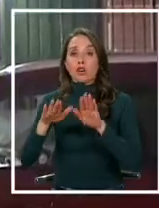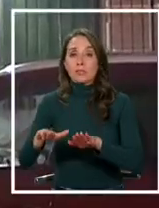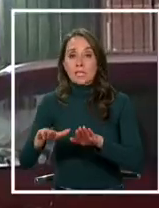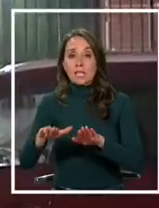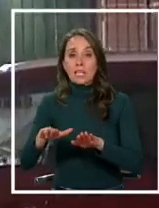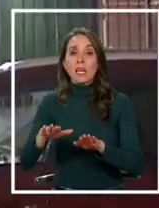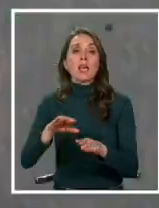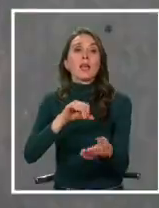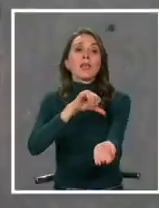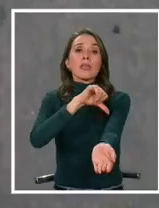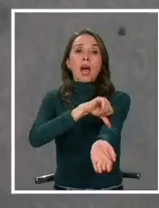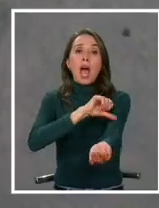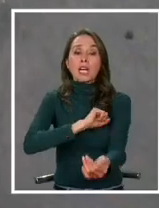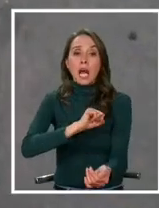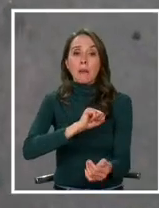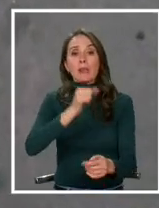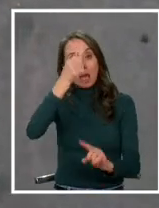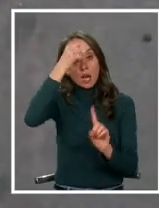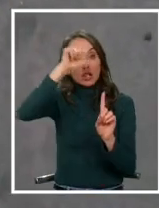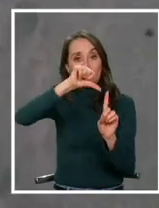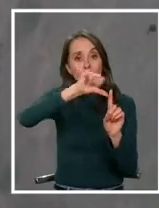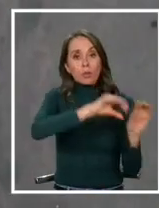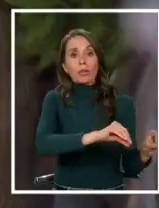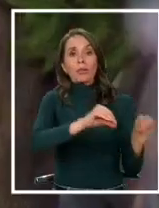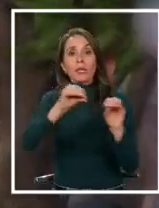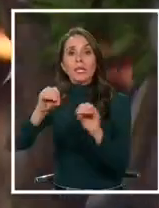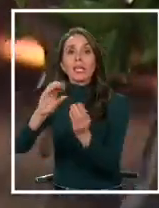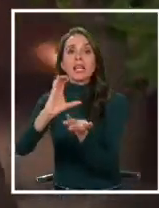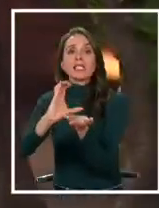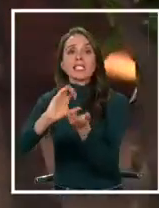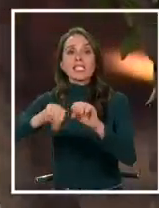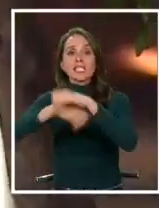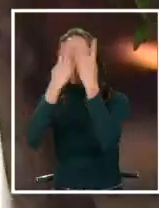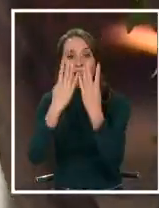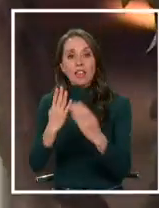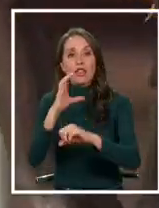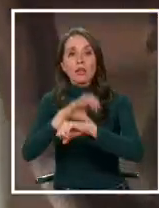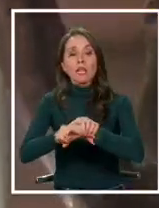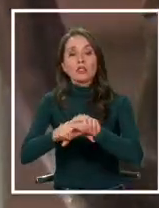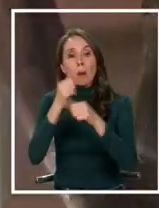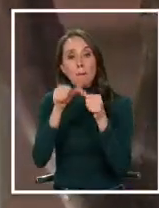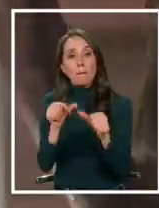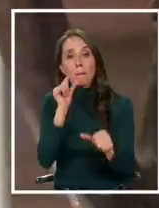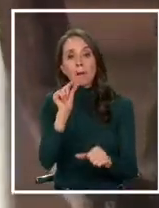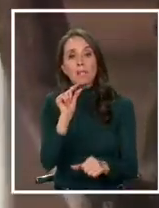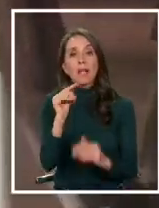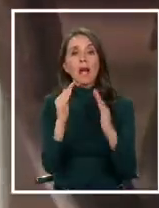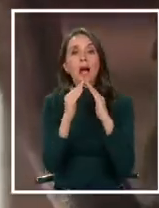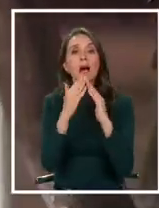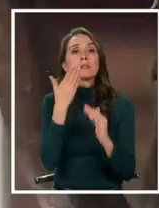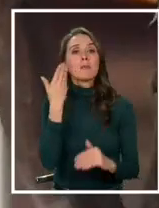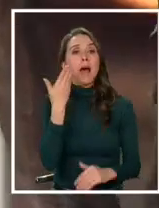capital y cumplirá su condena en el centro de detención preventiva de